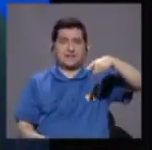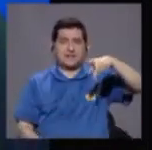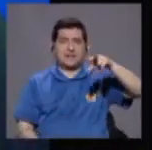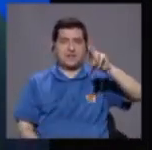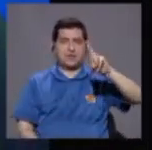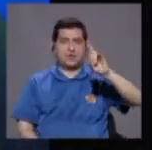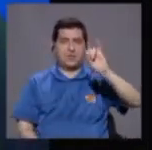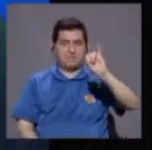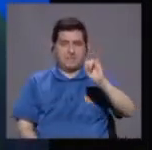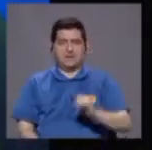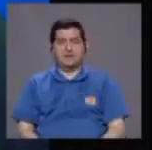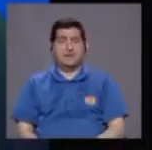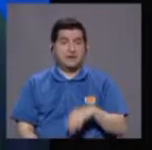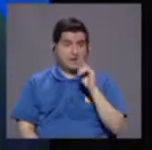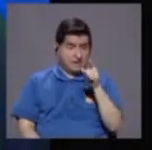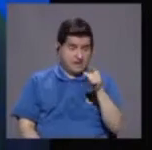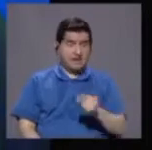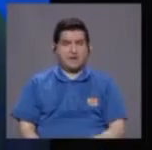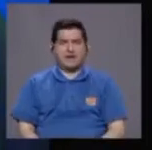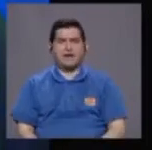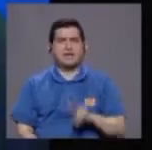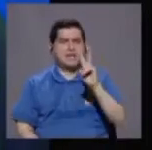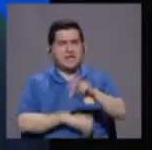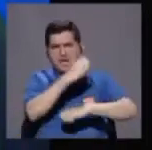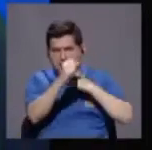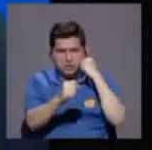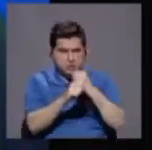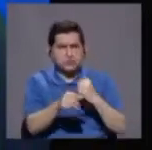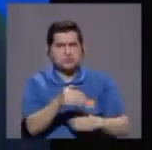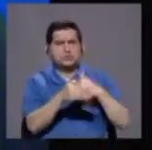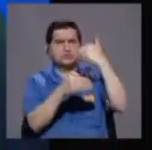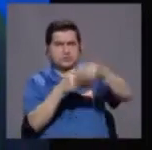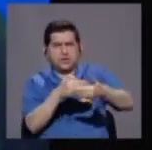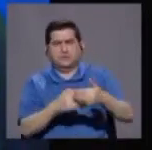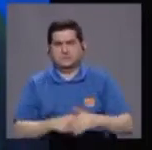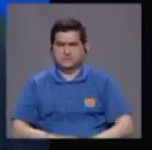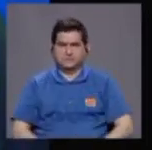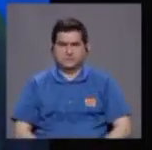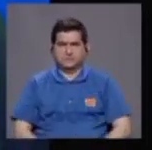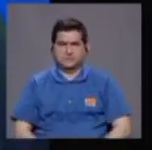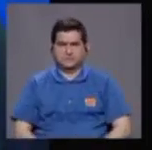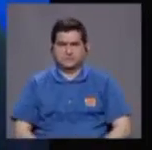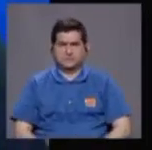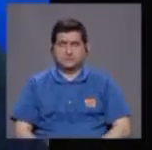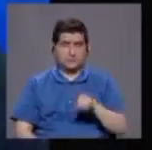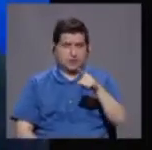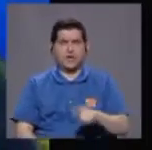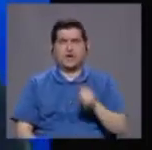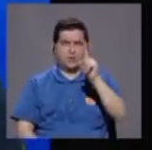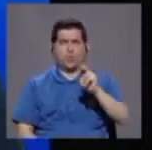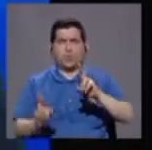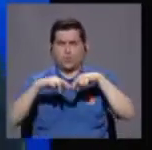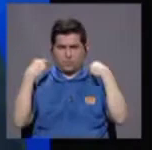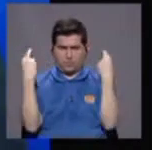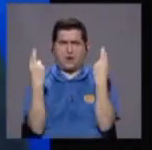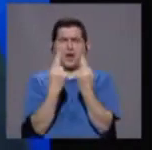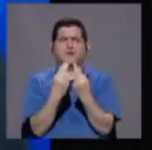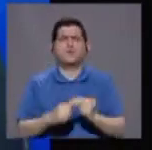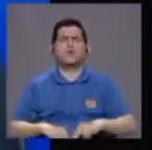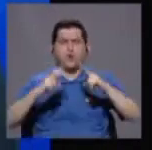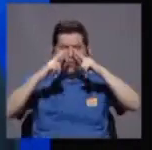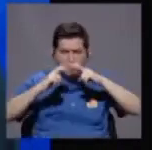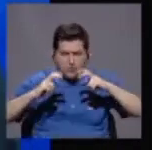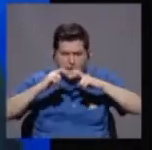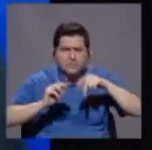dentro del PRI, a la vuelta de 2 años, hace una convención para revisar